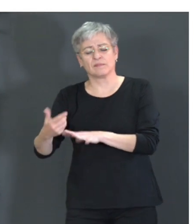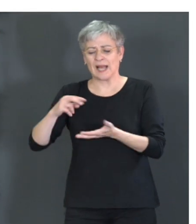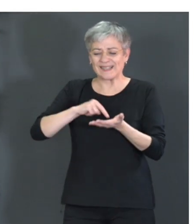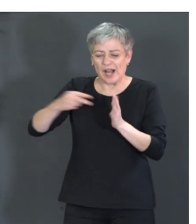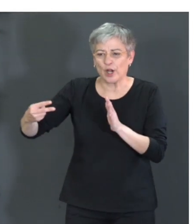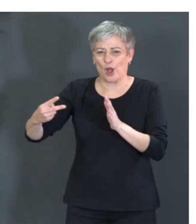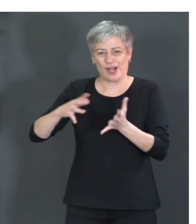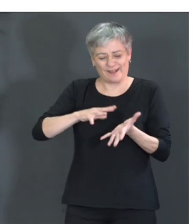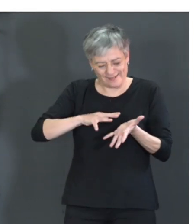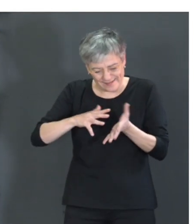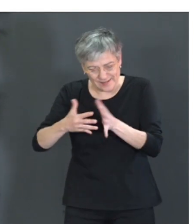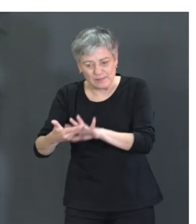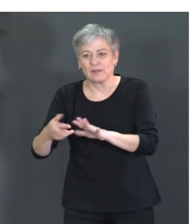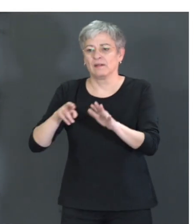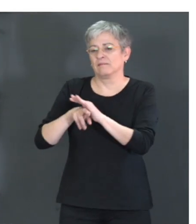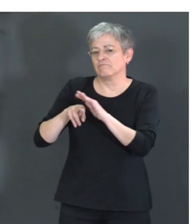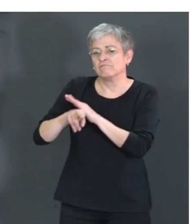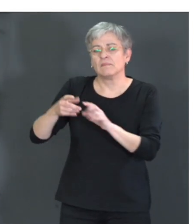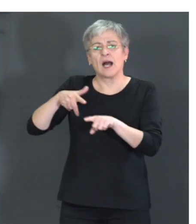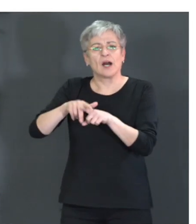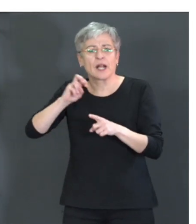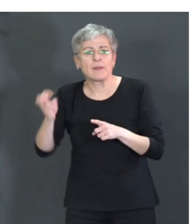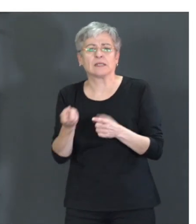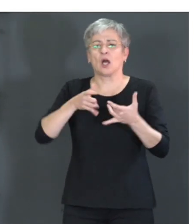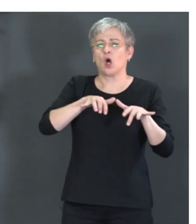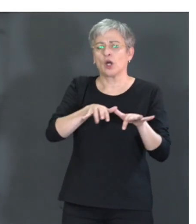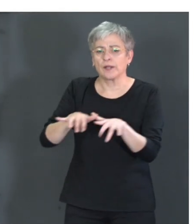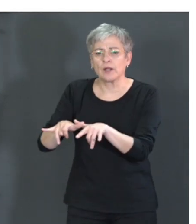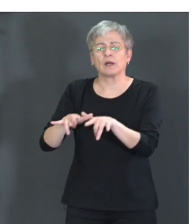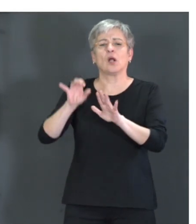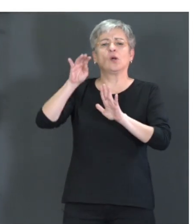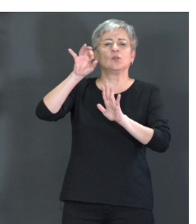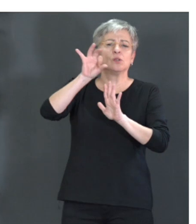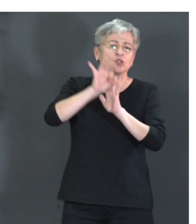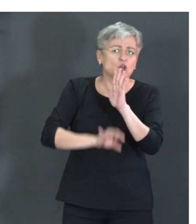nuevas tecnologías, introduciendo herramientas pues como pueden ser ordenadores, software